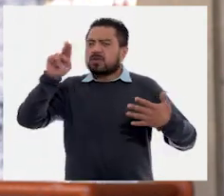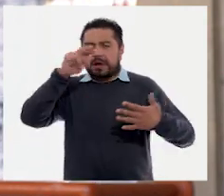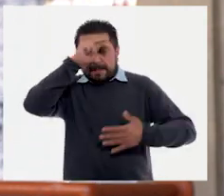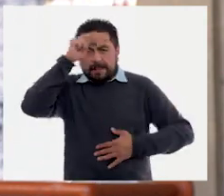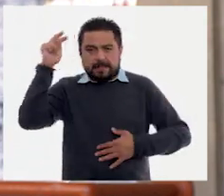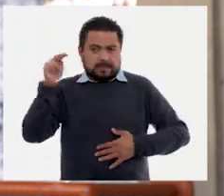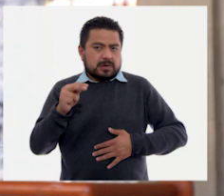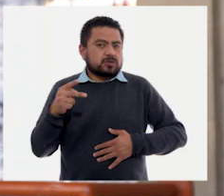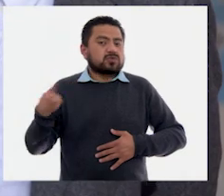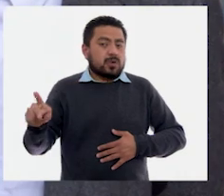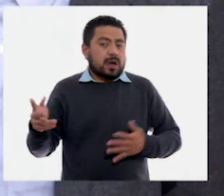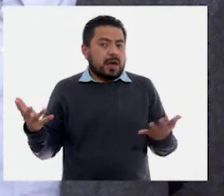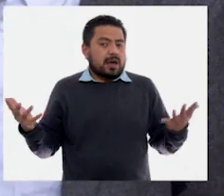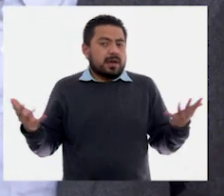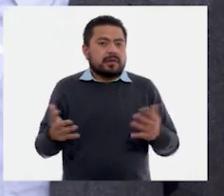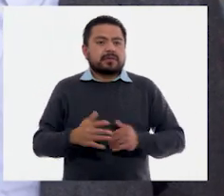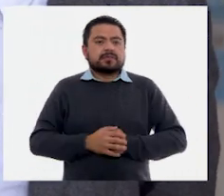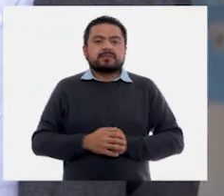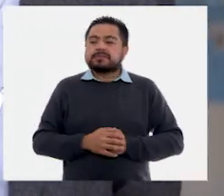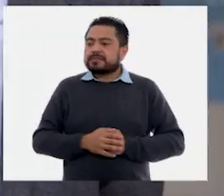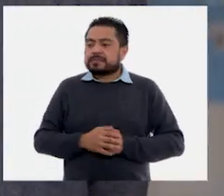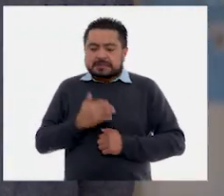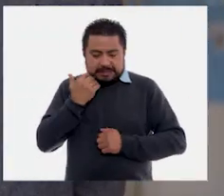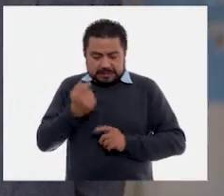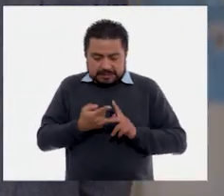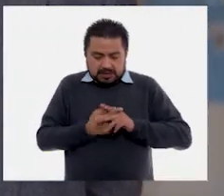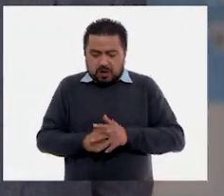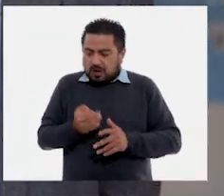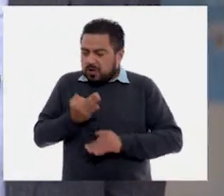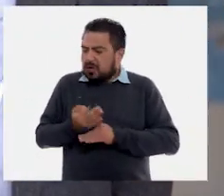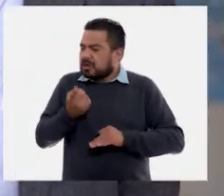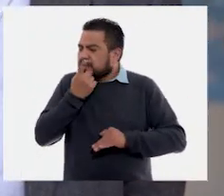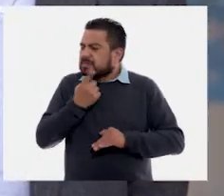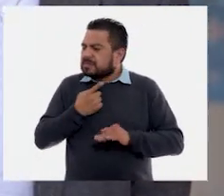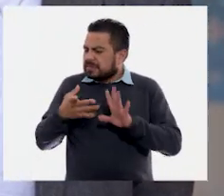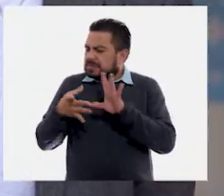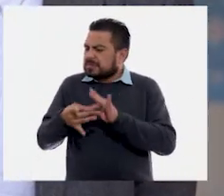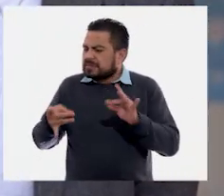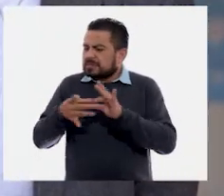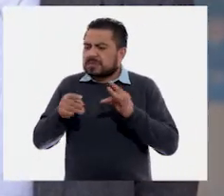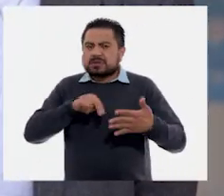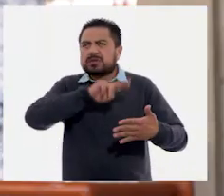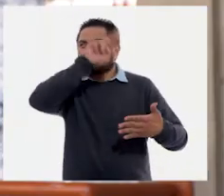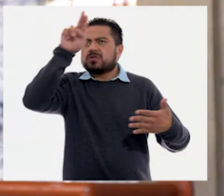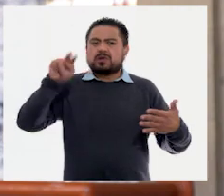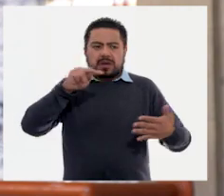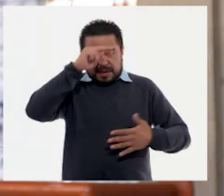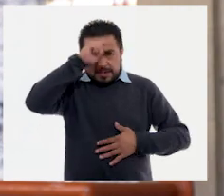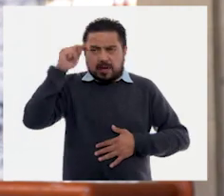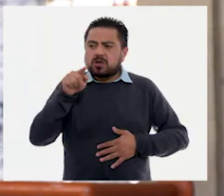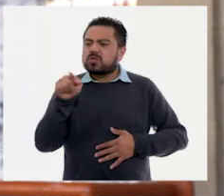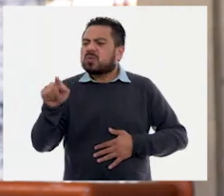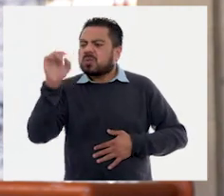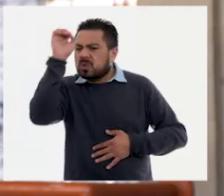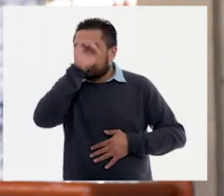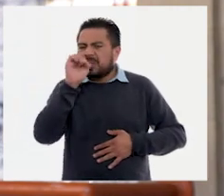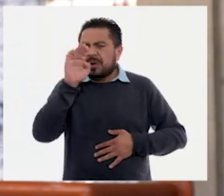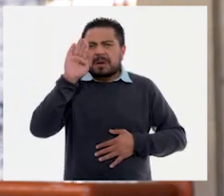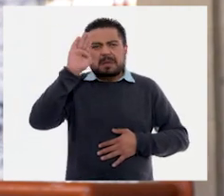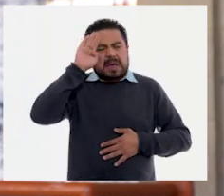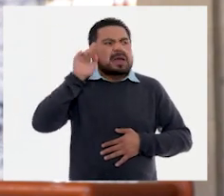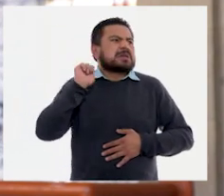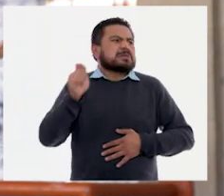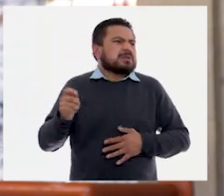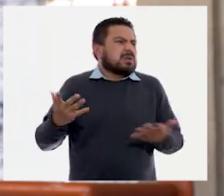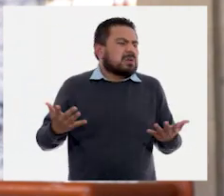obra. A ver, Arnaldo, quiero que empecemos hablando del muralismo mexicano. ¿Qué opinas? ¿Qué piensas? ¿Qué